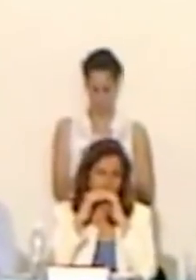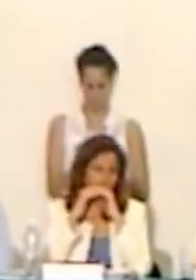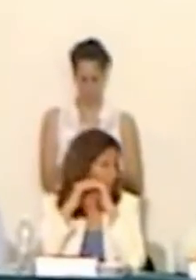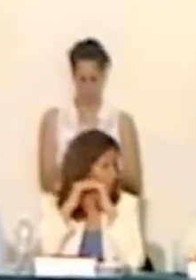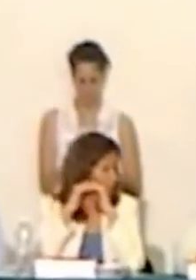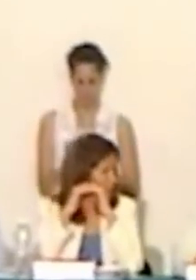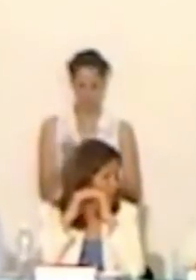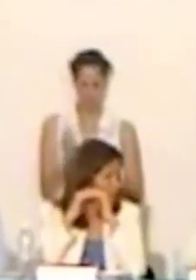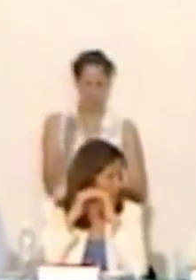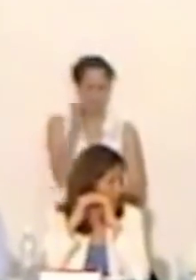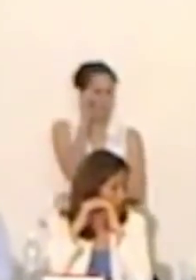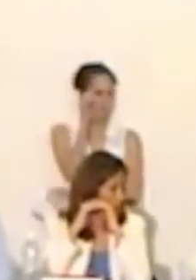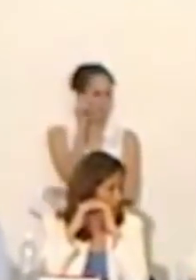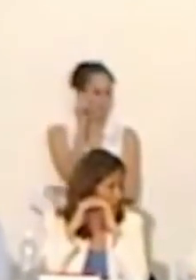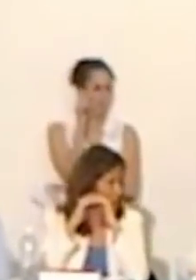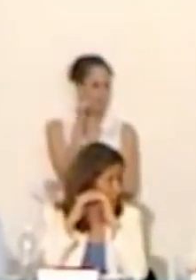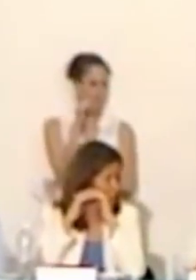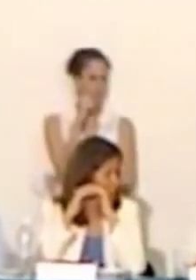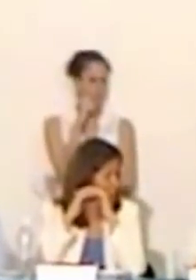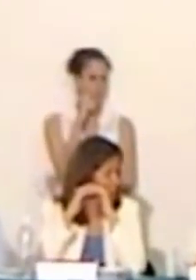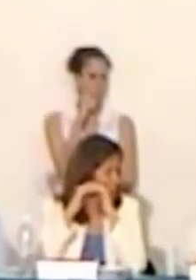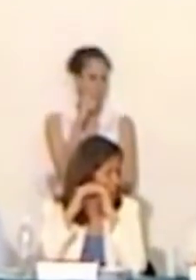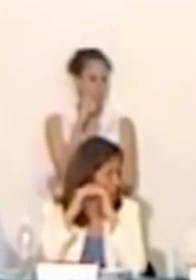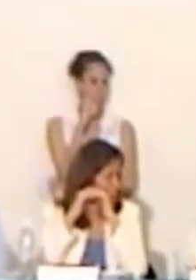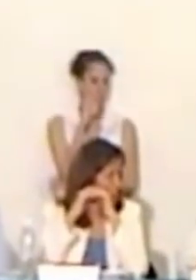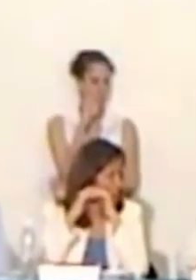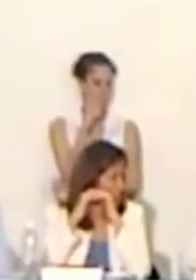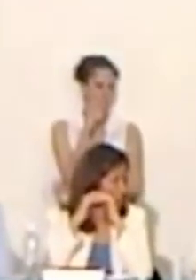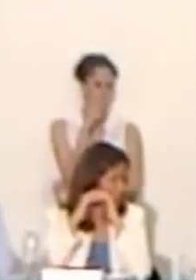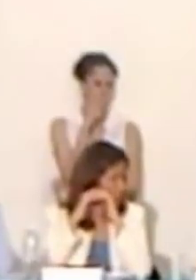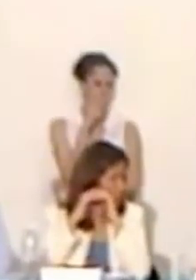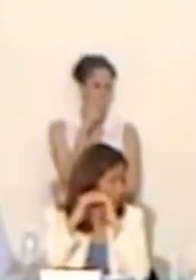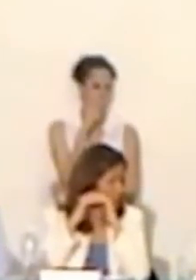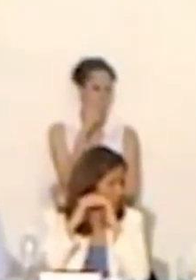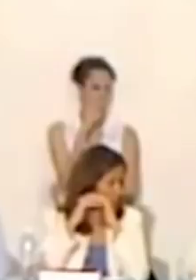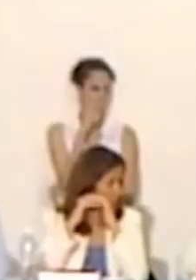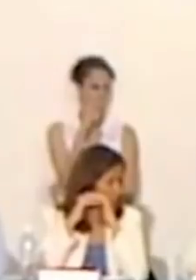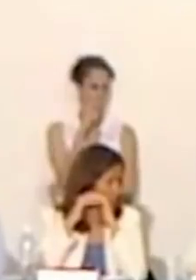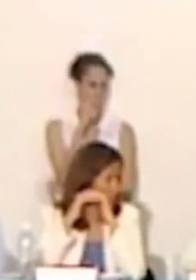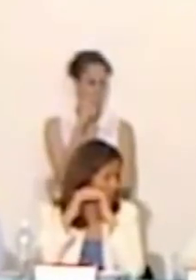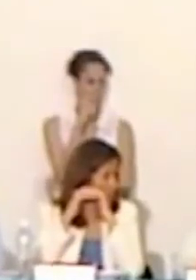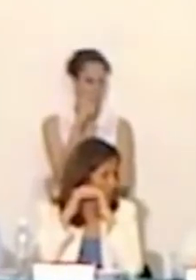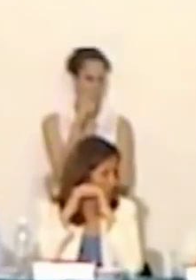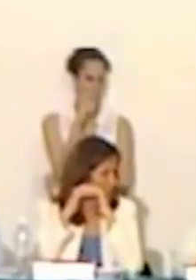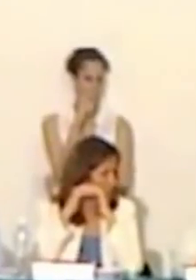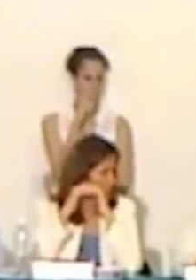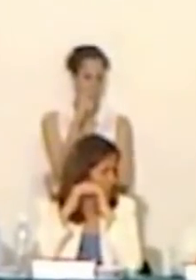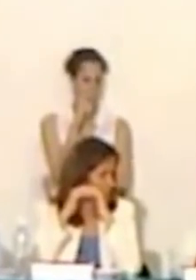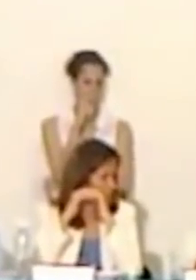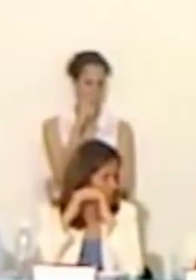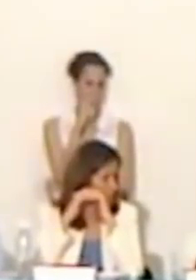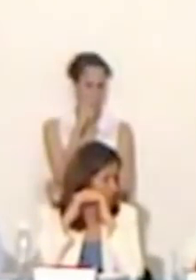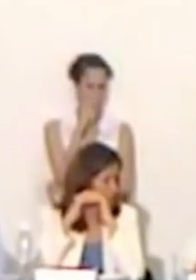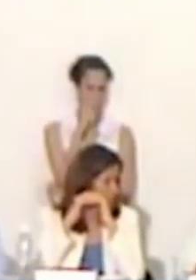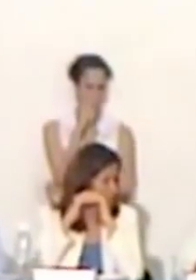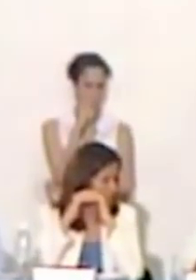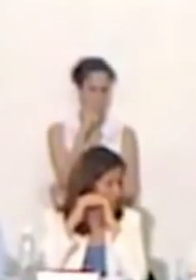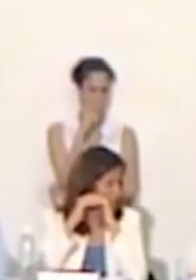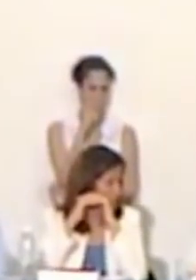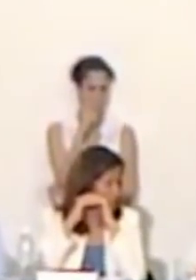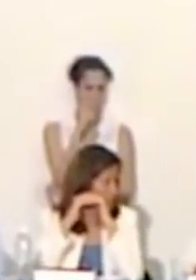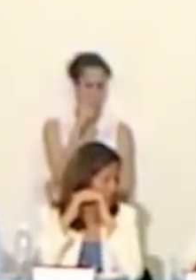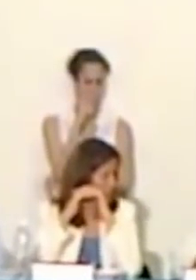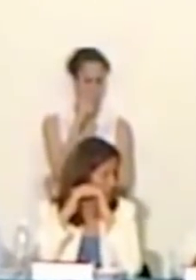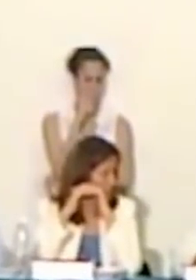más. No es una cuestión de dinero, Aquí se han dado todos los recursos que han sido necesarios para la atención médica. Ese es el compromiso que tenemos,